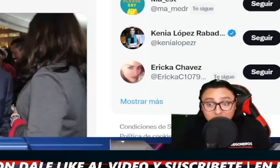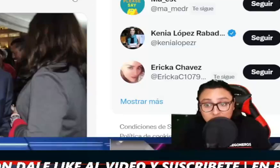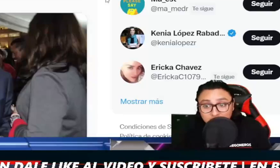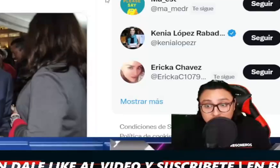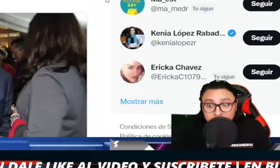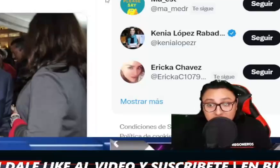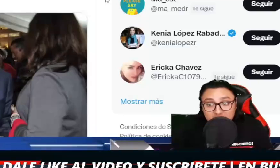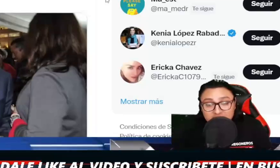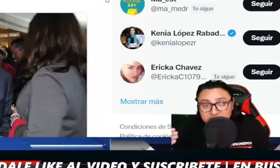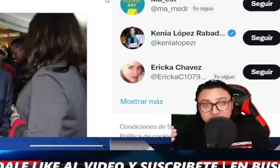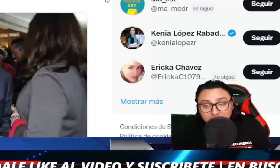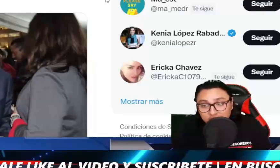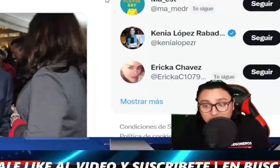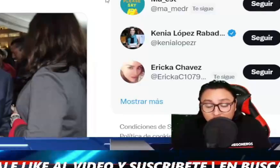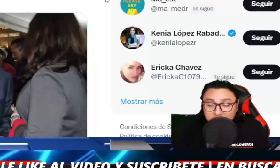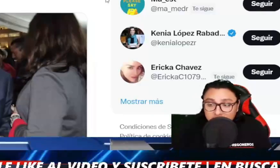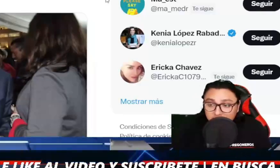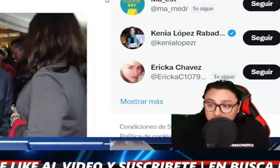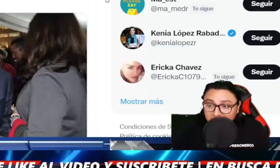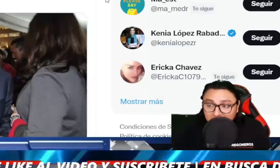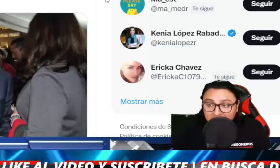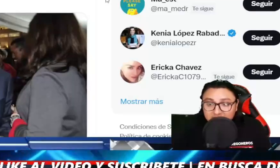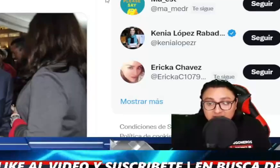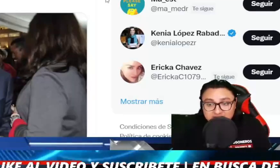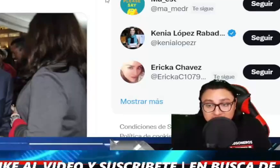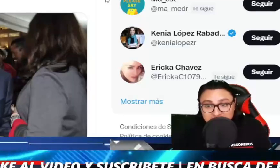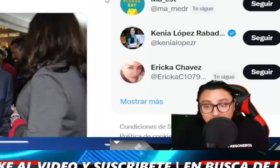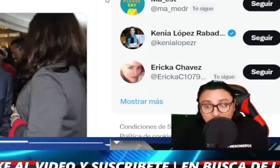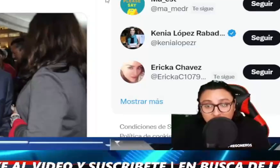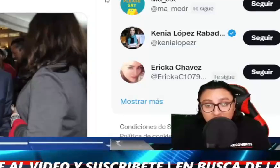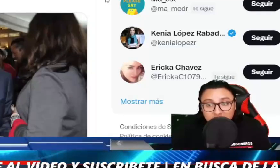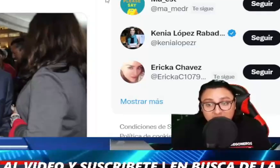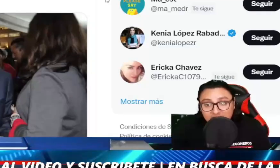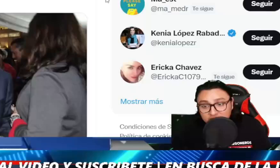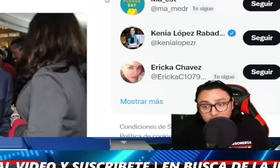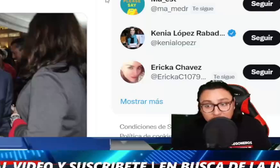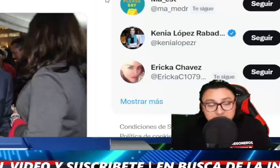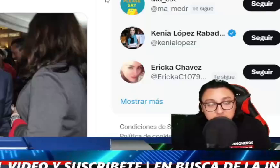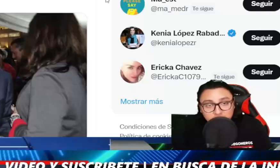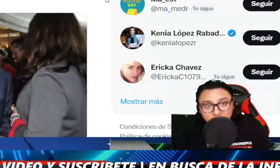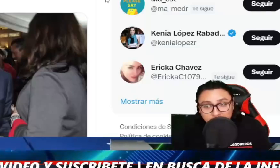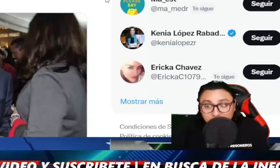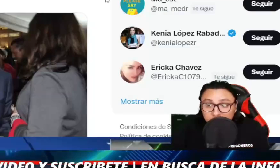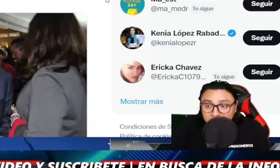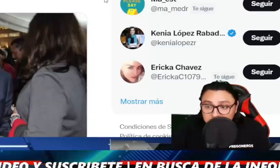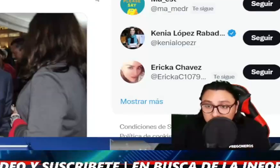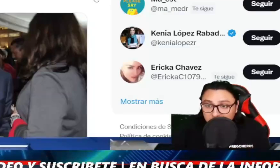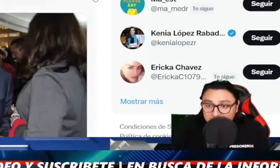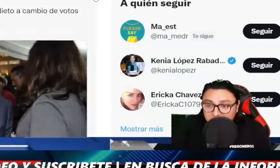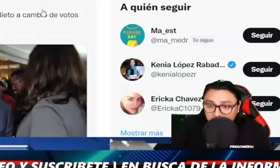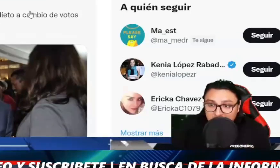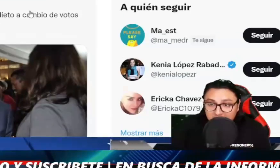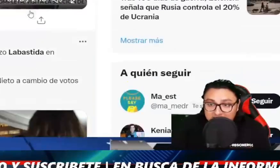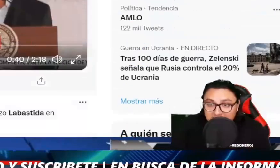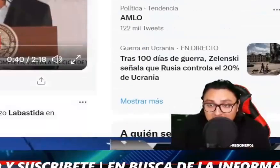a cambio de votos, indicios de que la 4T protege al cártel de Sinaloa y Alito el sepulturero de su